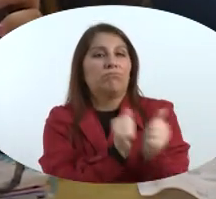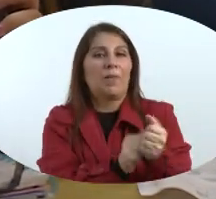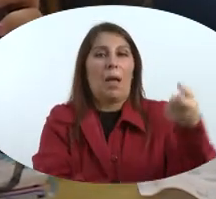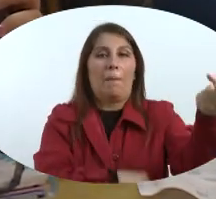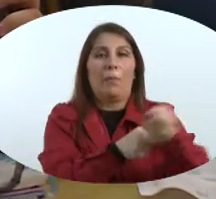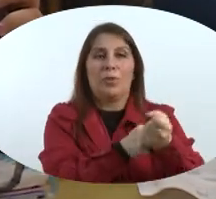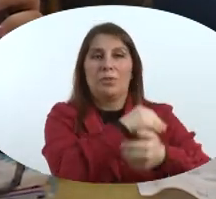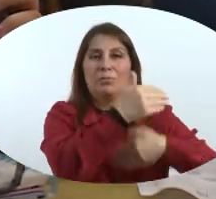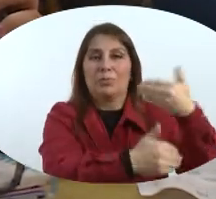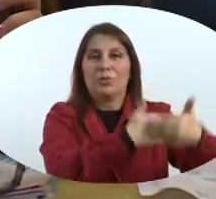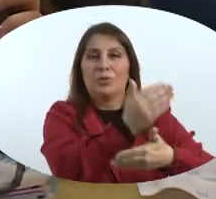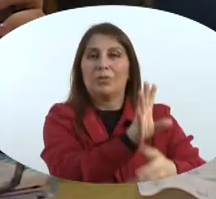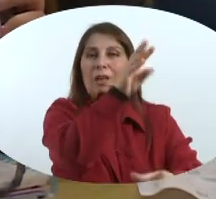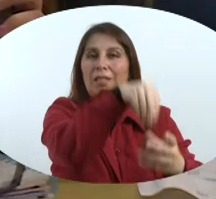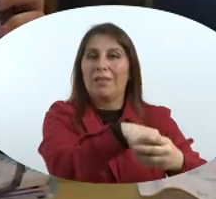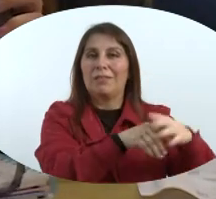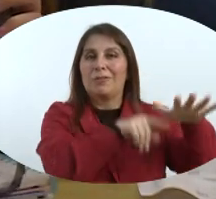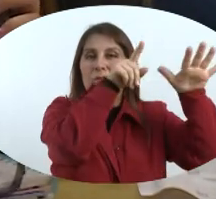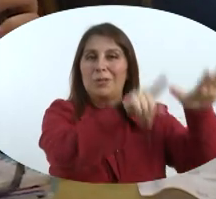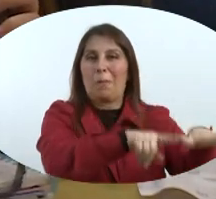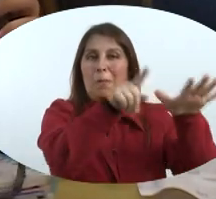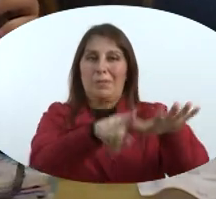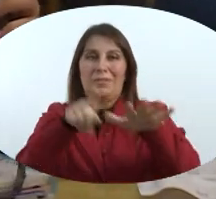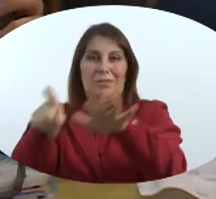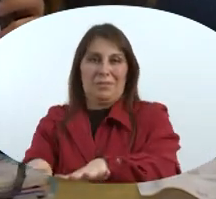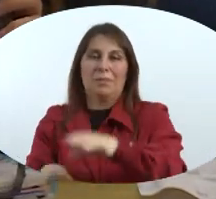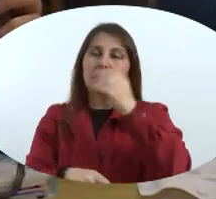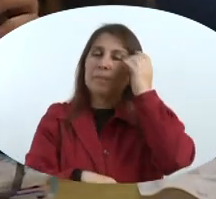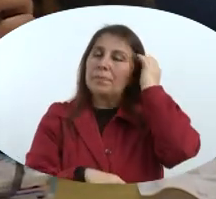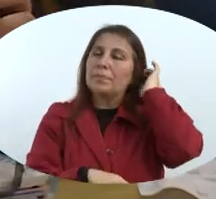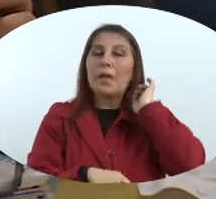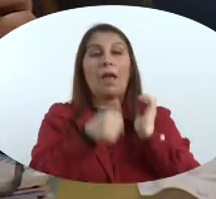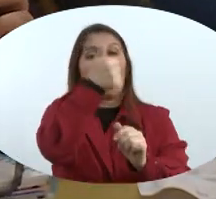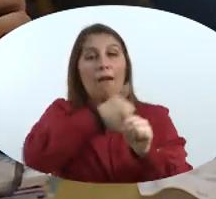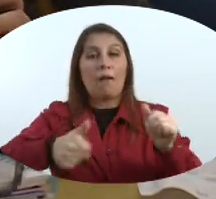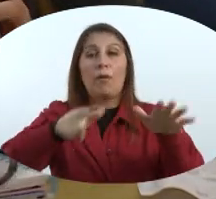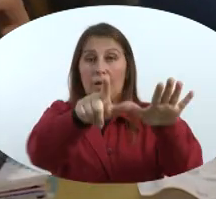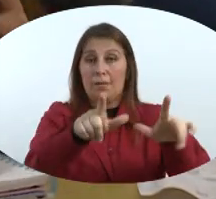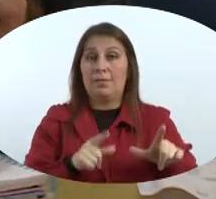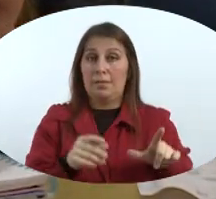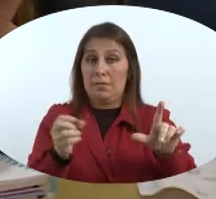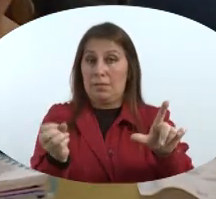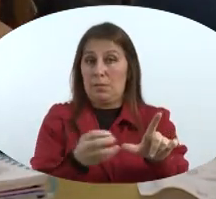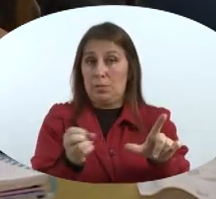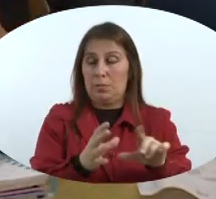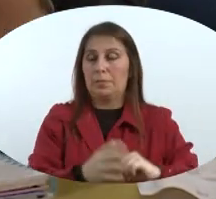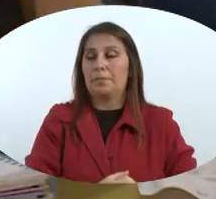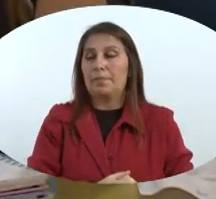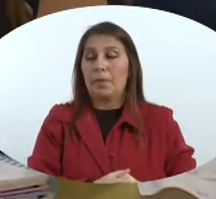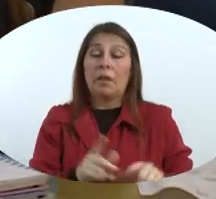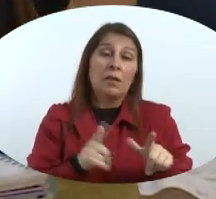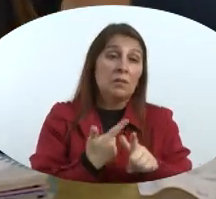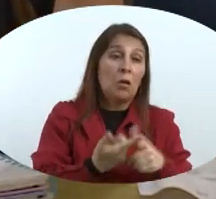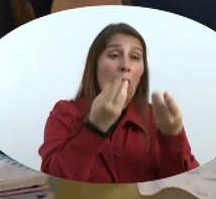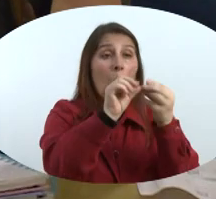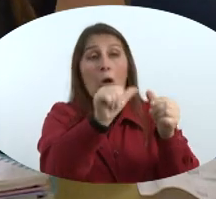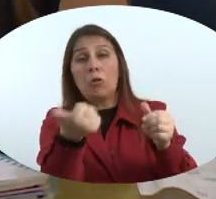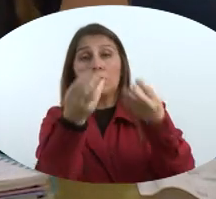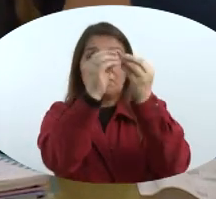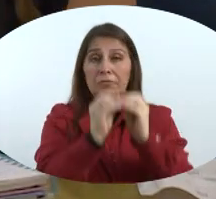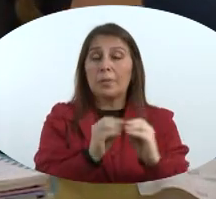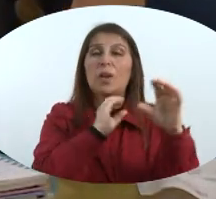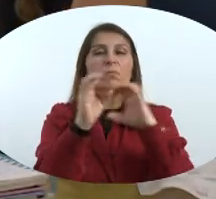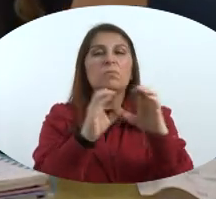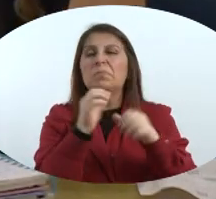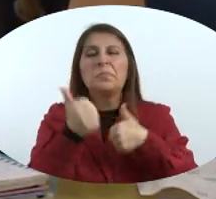cosas que pasan al interior de pues de los semestres de las licenciaturas y algunas discusiones y por eso importante digamos que los canales también de